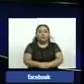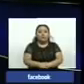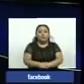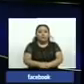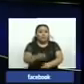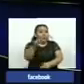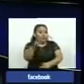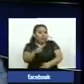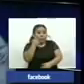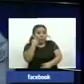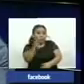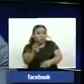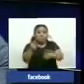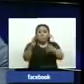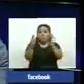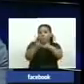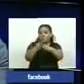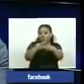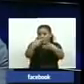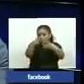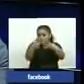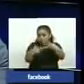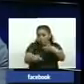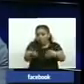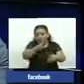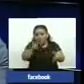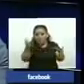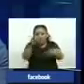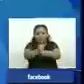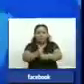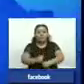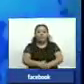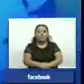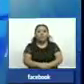Bien, ahora vamos a revisar otros hechos que son noticia en el siguiente resumen.